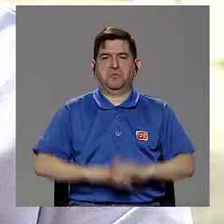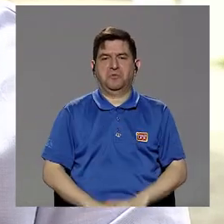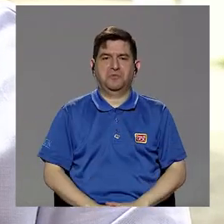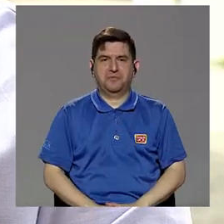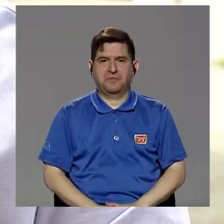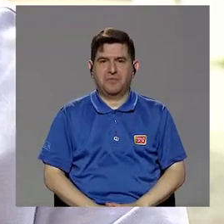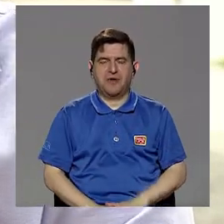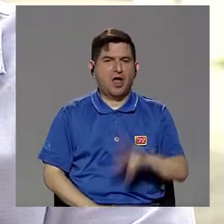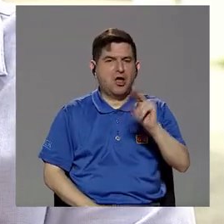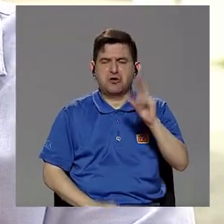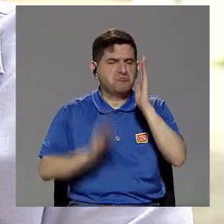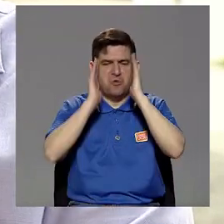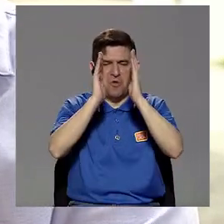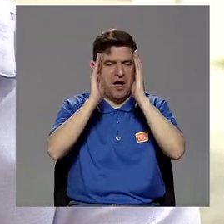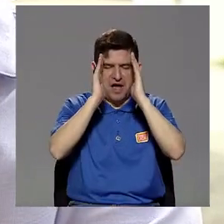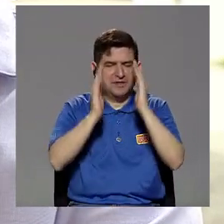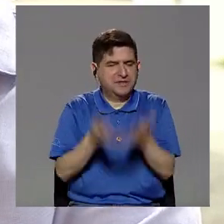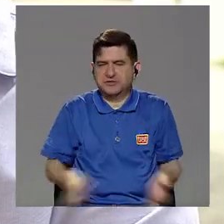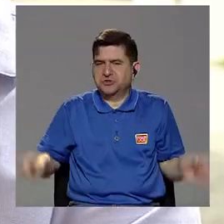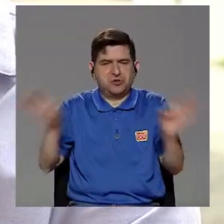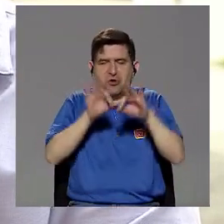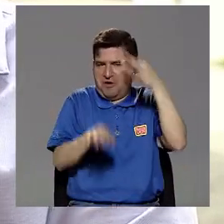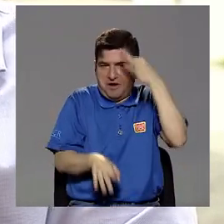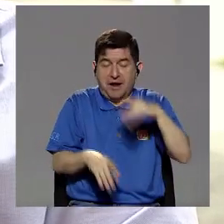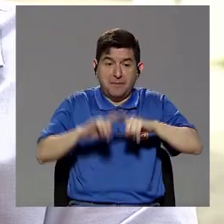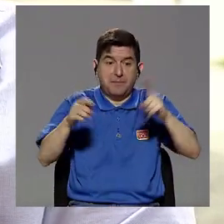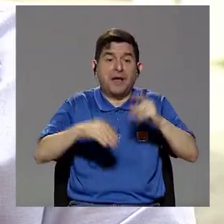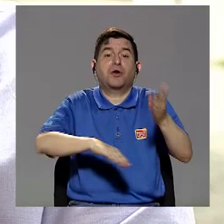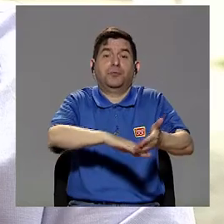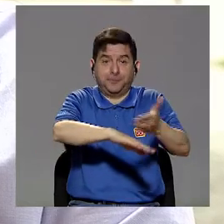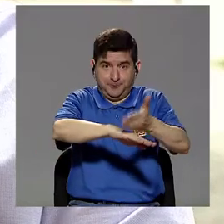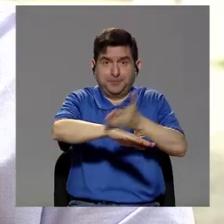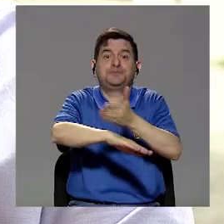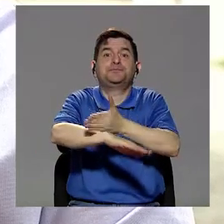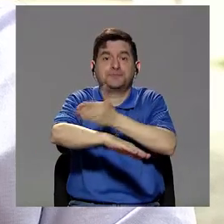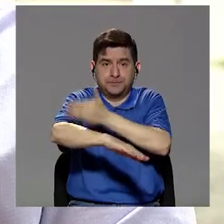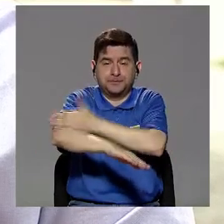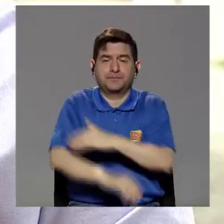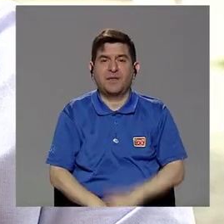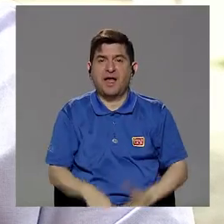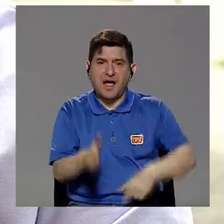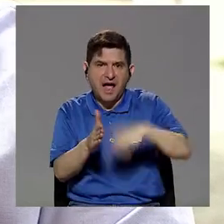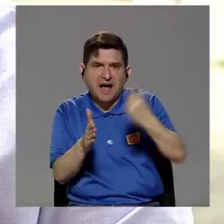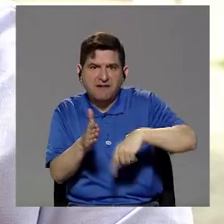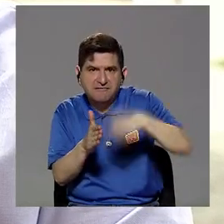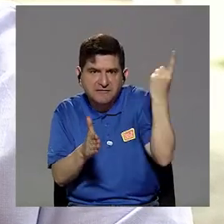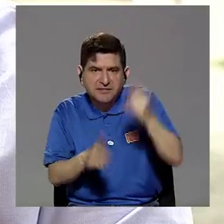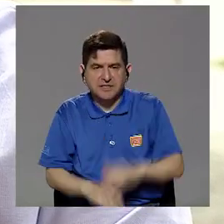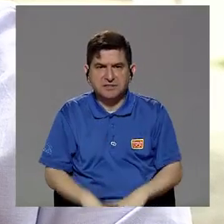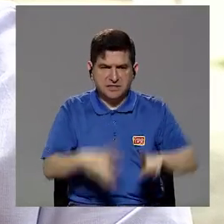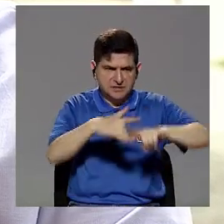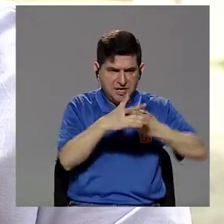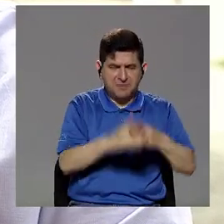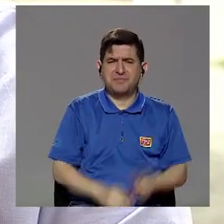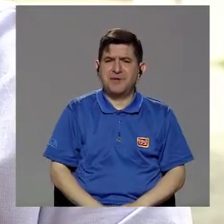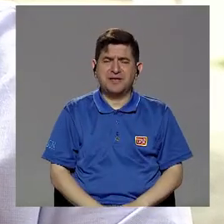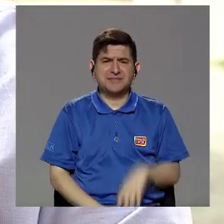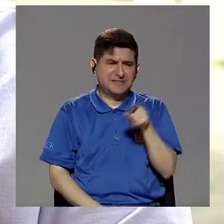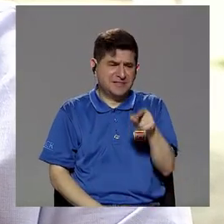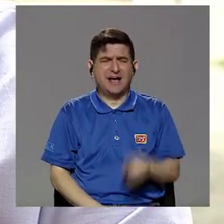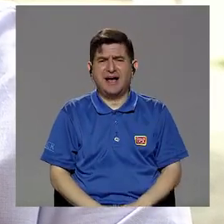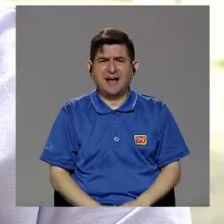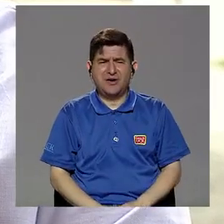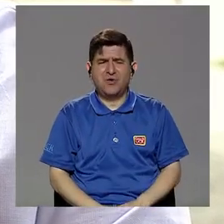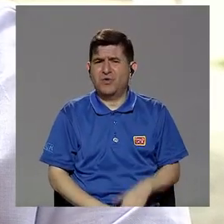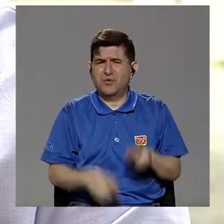¿verdad? O sea, o más bien no le prestan la importancia al caso, pero puede ser progresivo. Muchas veces empieza con la